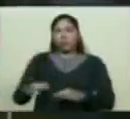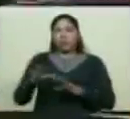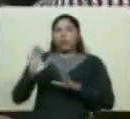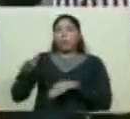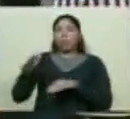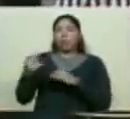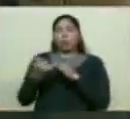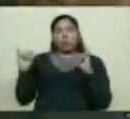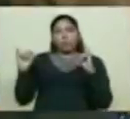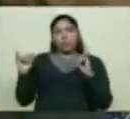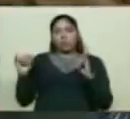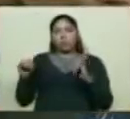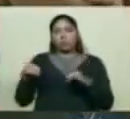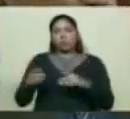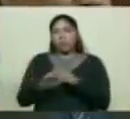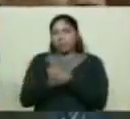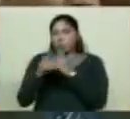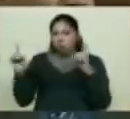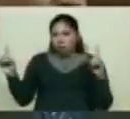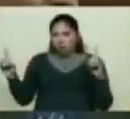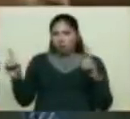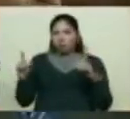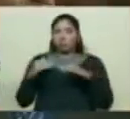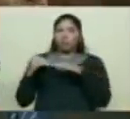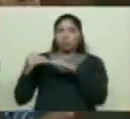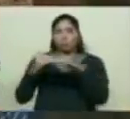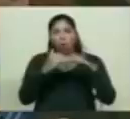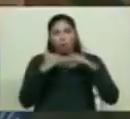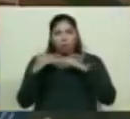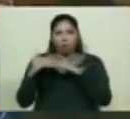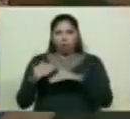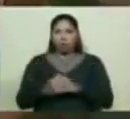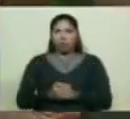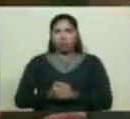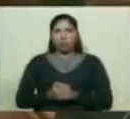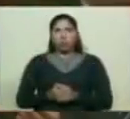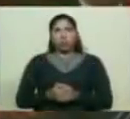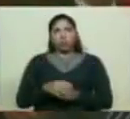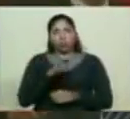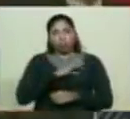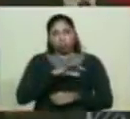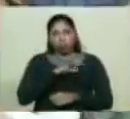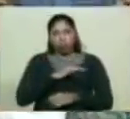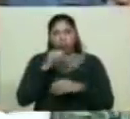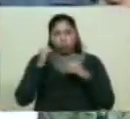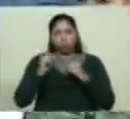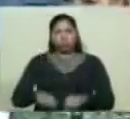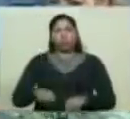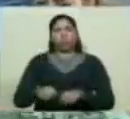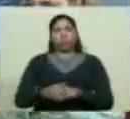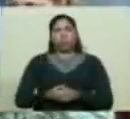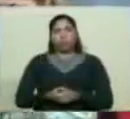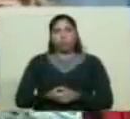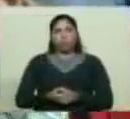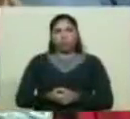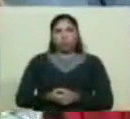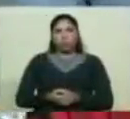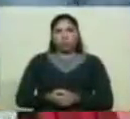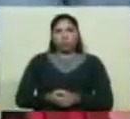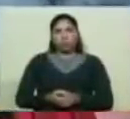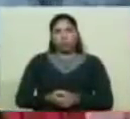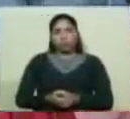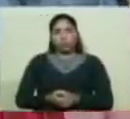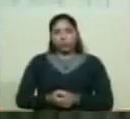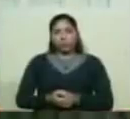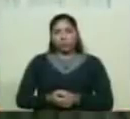de la soberanía de la igualdad social postulada y practicada de un bolivariano